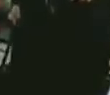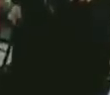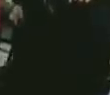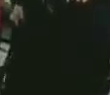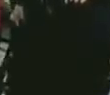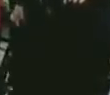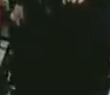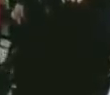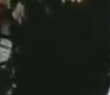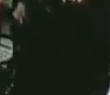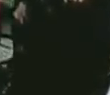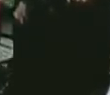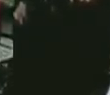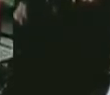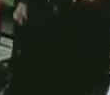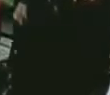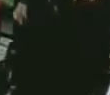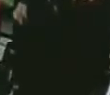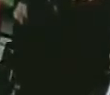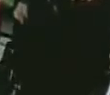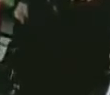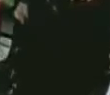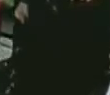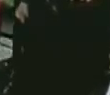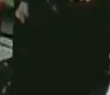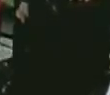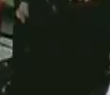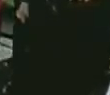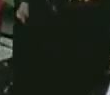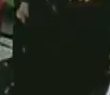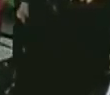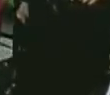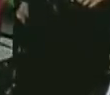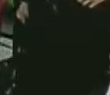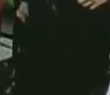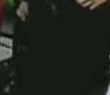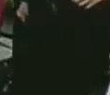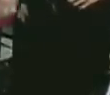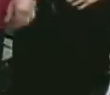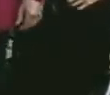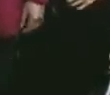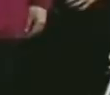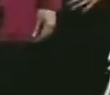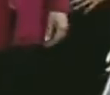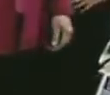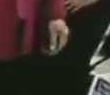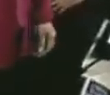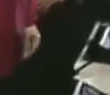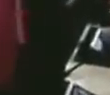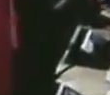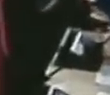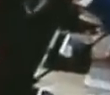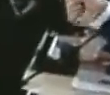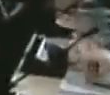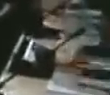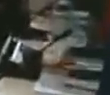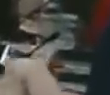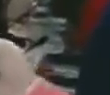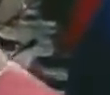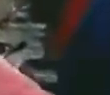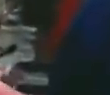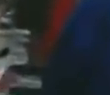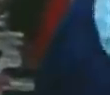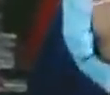cita en las urnas electorales para dar entonces una lección al mundo de lo que ha sido y será siempre